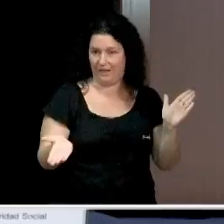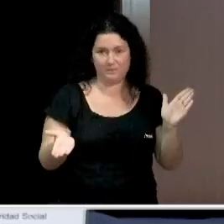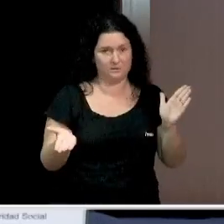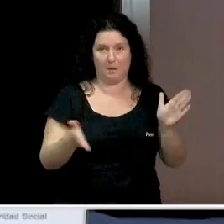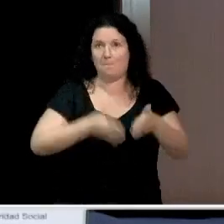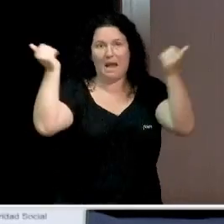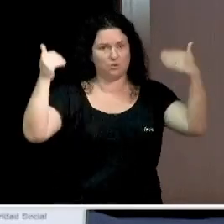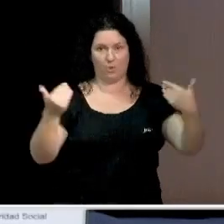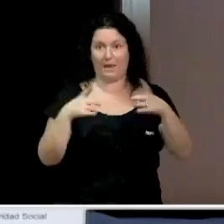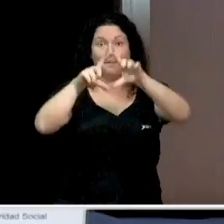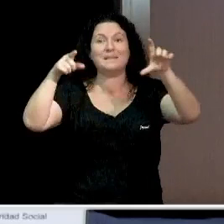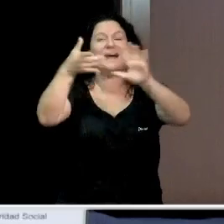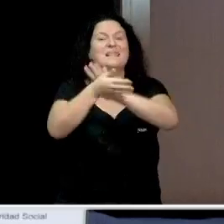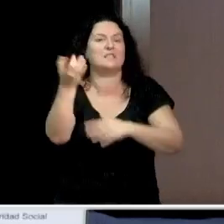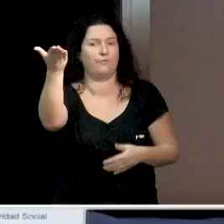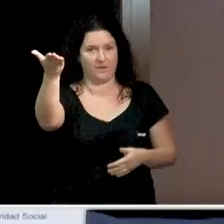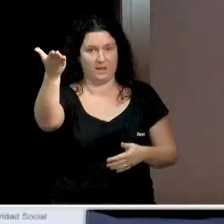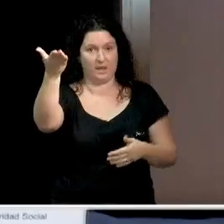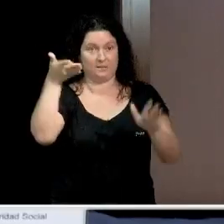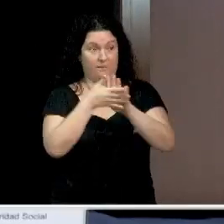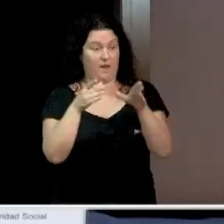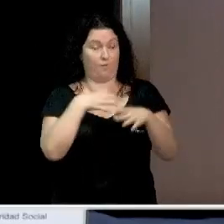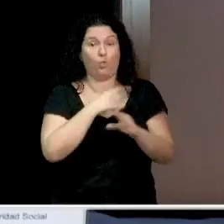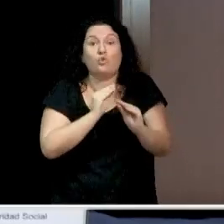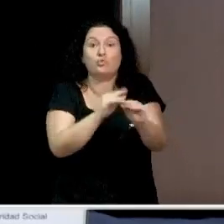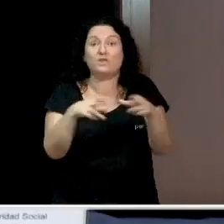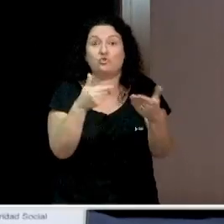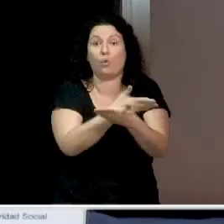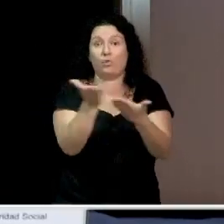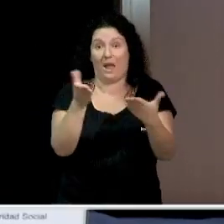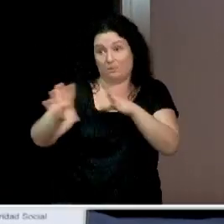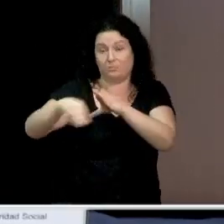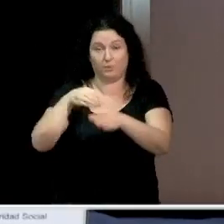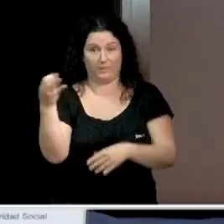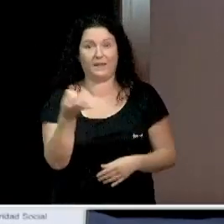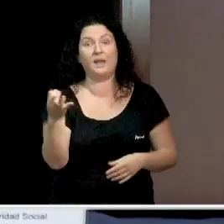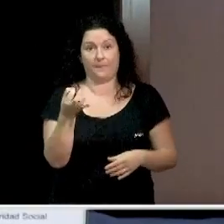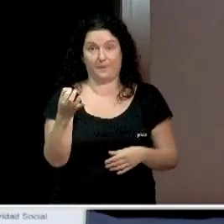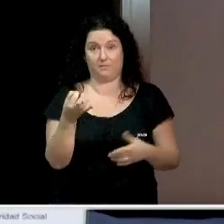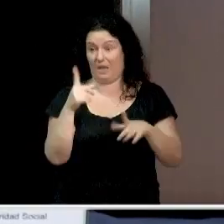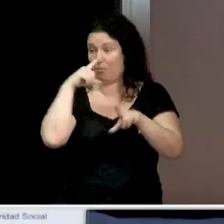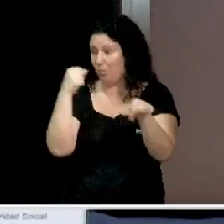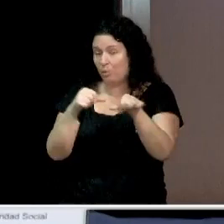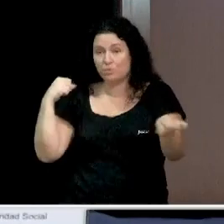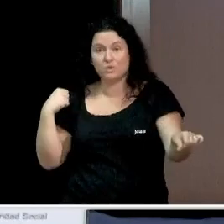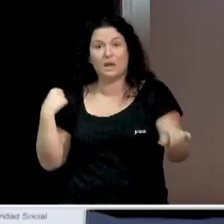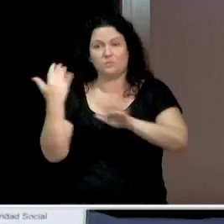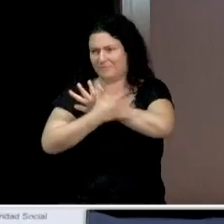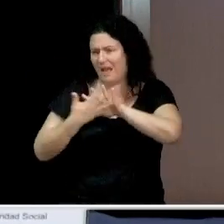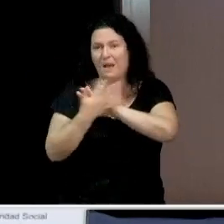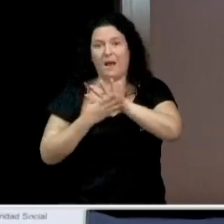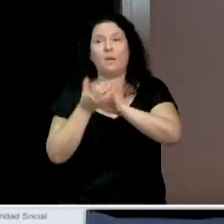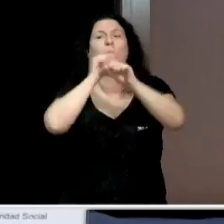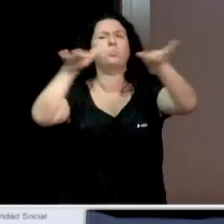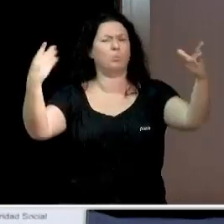a la empresa. Esto se habla poco, pero hace muchos años que se debate en la doctrina, aunque se airee